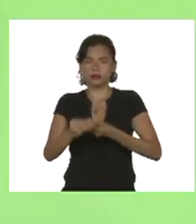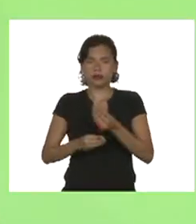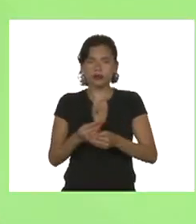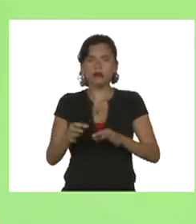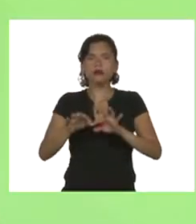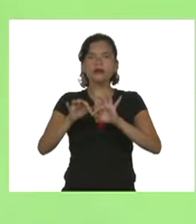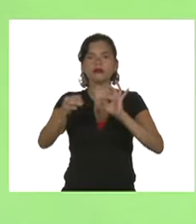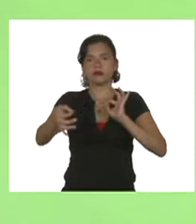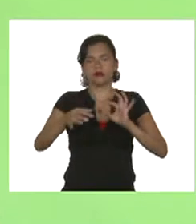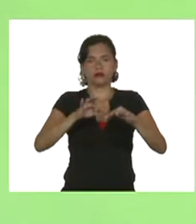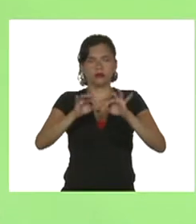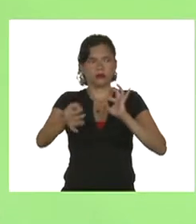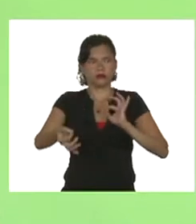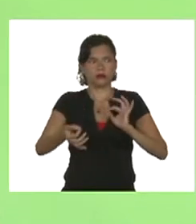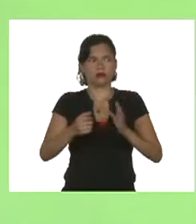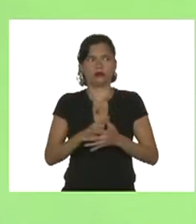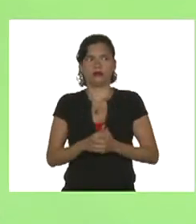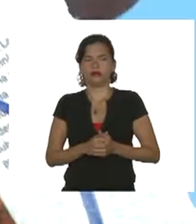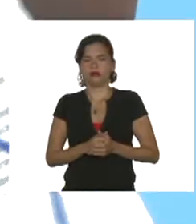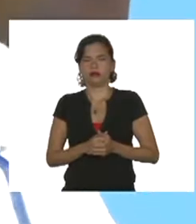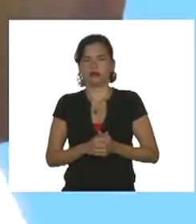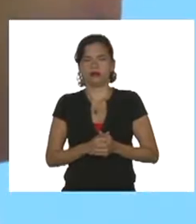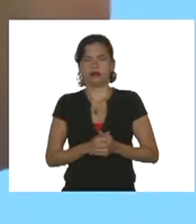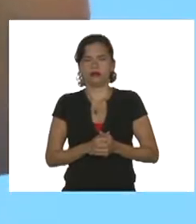del rasgado. Acá,